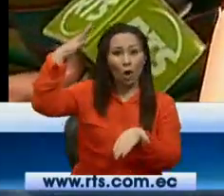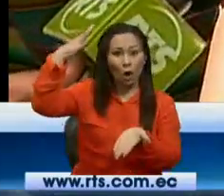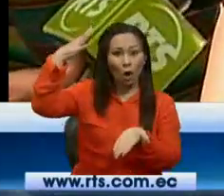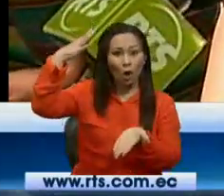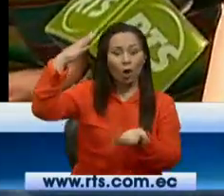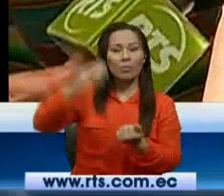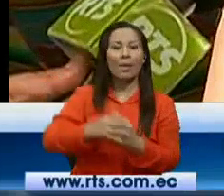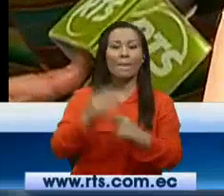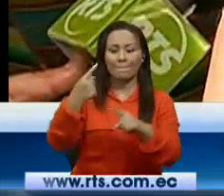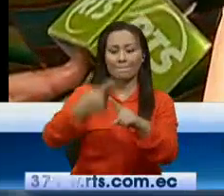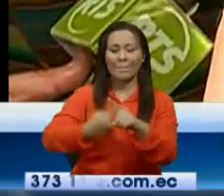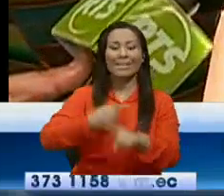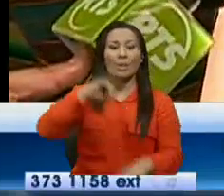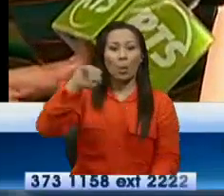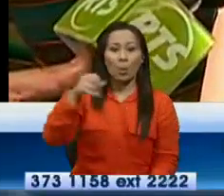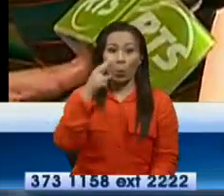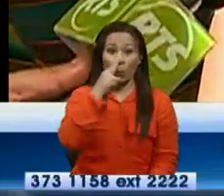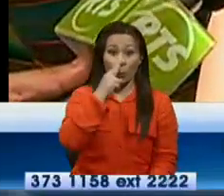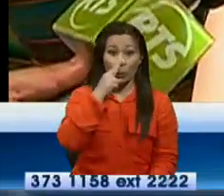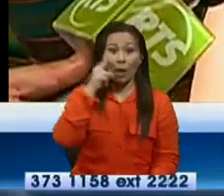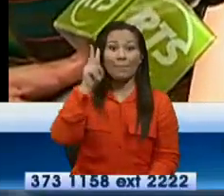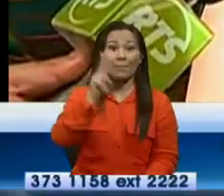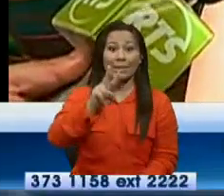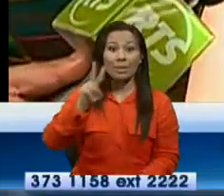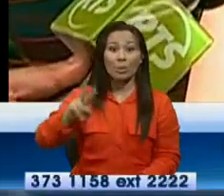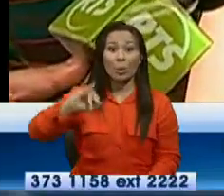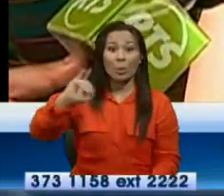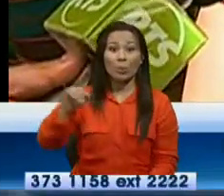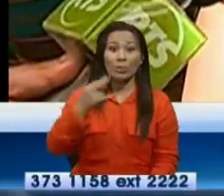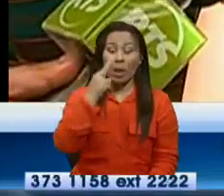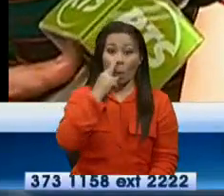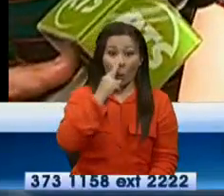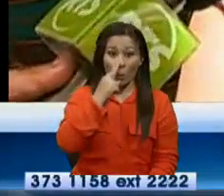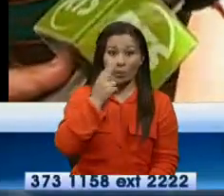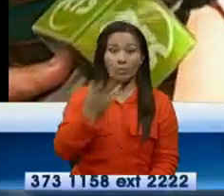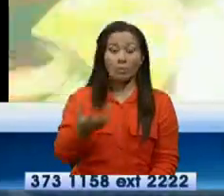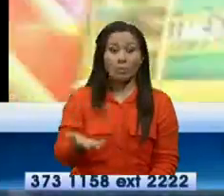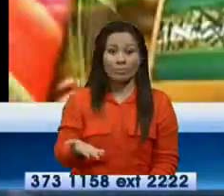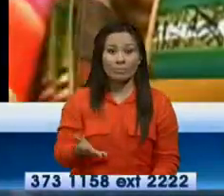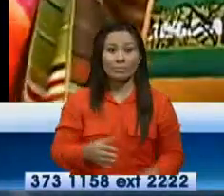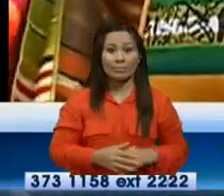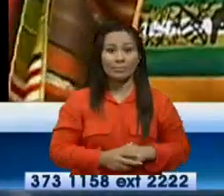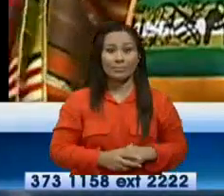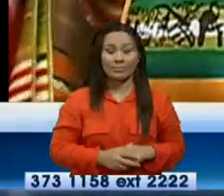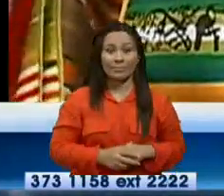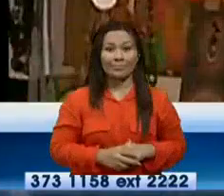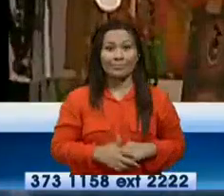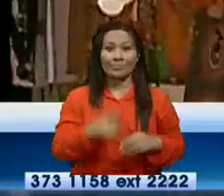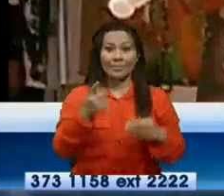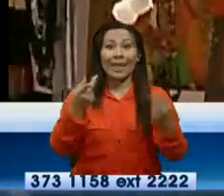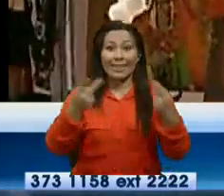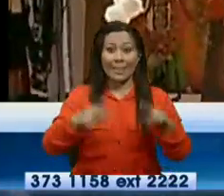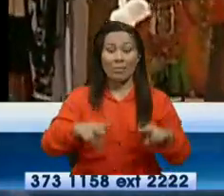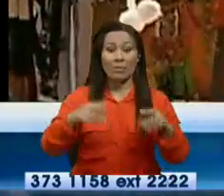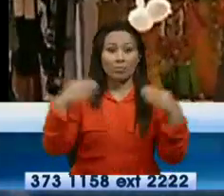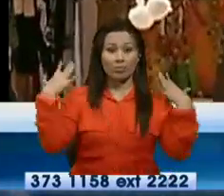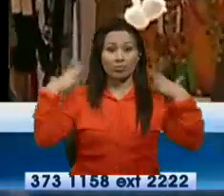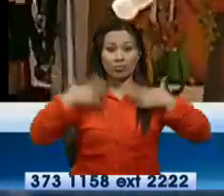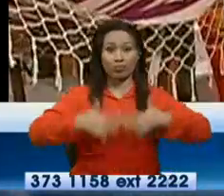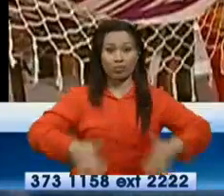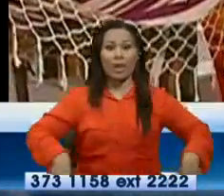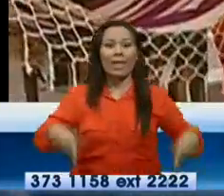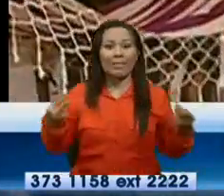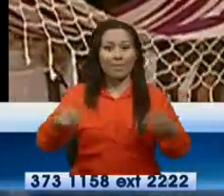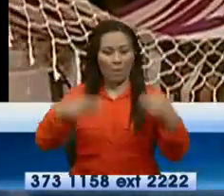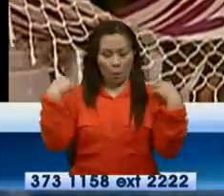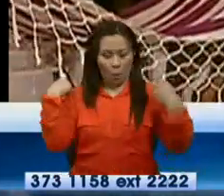el mes de junio, el 22 de junio, que es de las fiestas del Intiraimi. Pero no solo ponchos se pueden encontrar en la plaza.